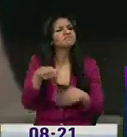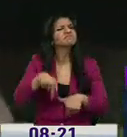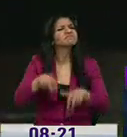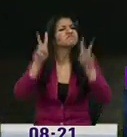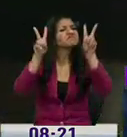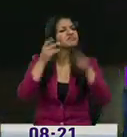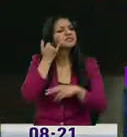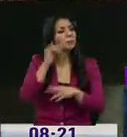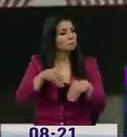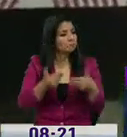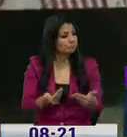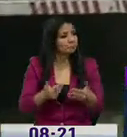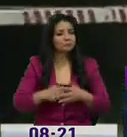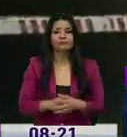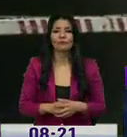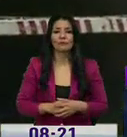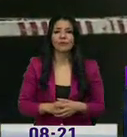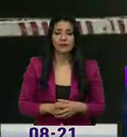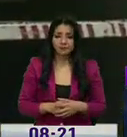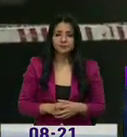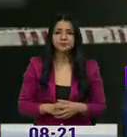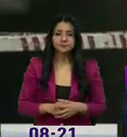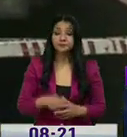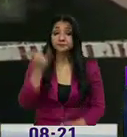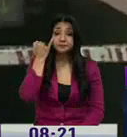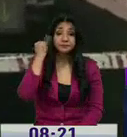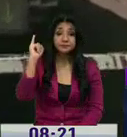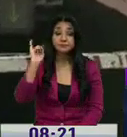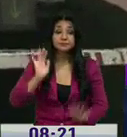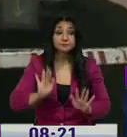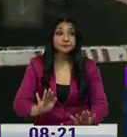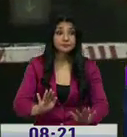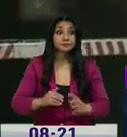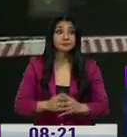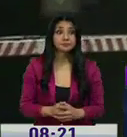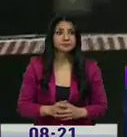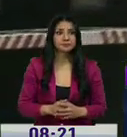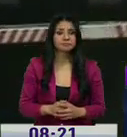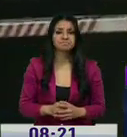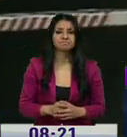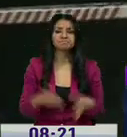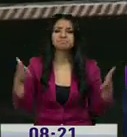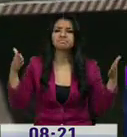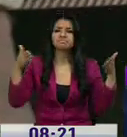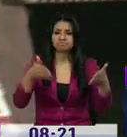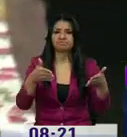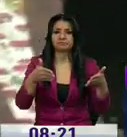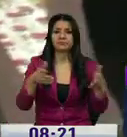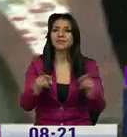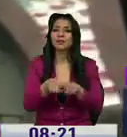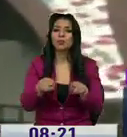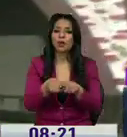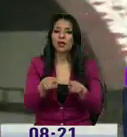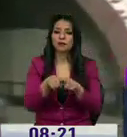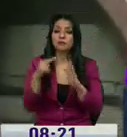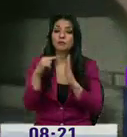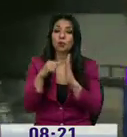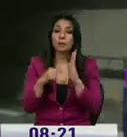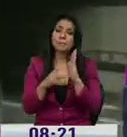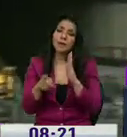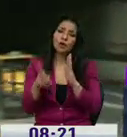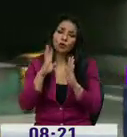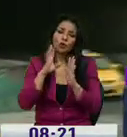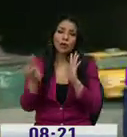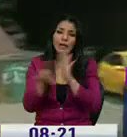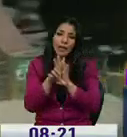esta iniciativa. Bueno, esta iniciativa es parte de una política. Una política desde la municipalidad que,